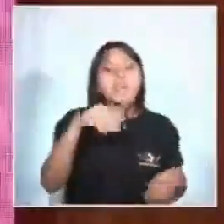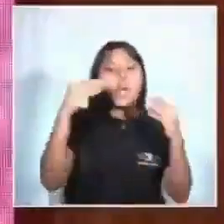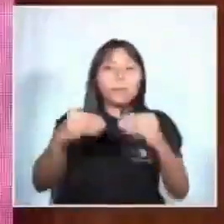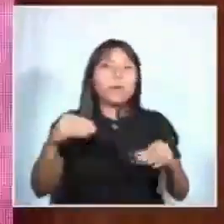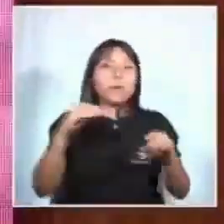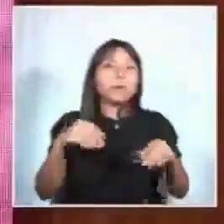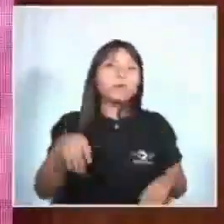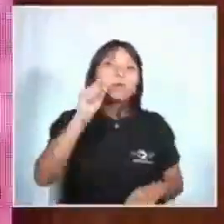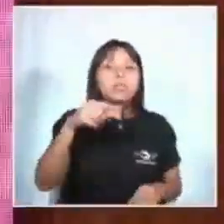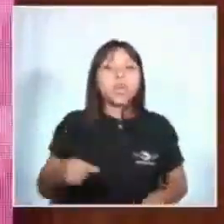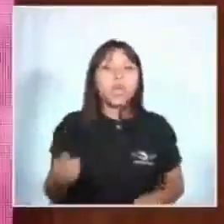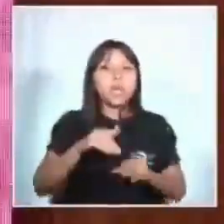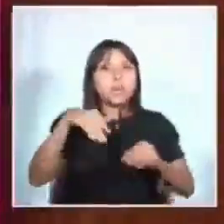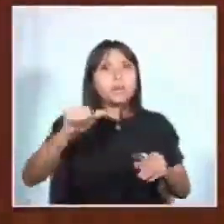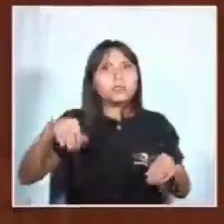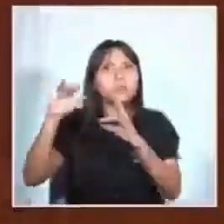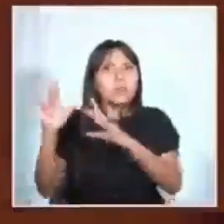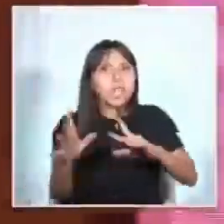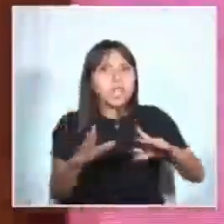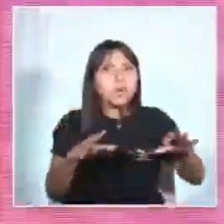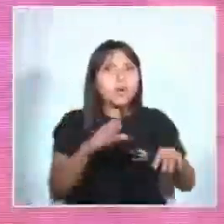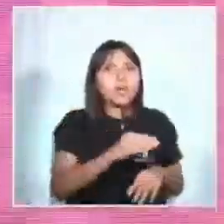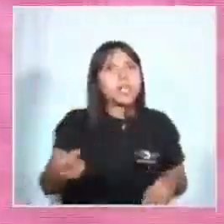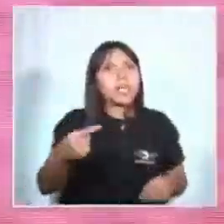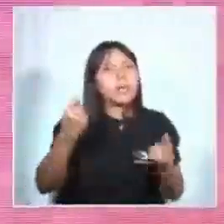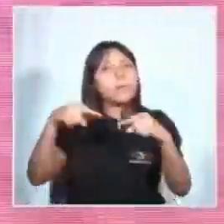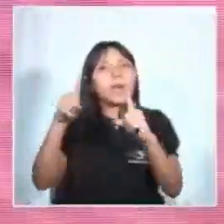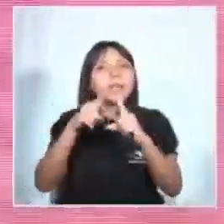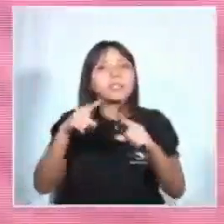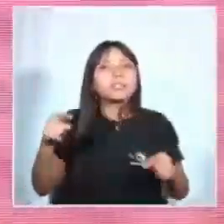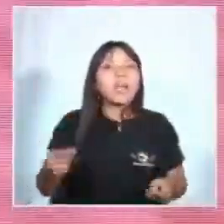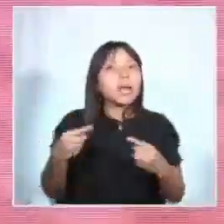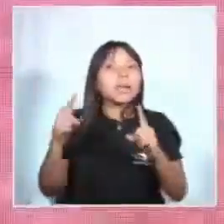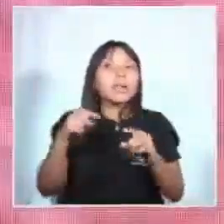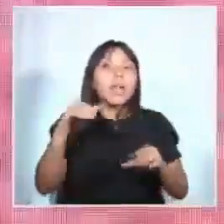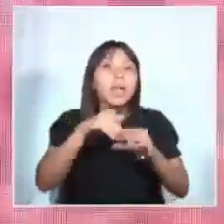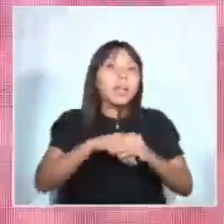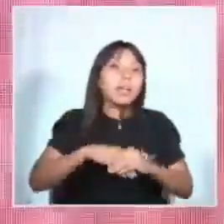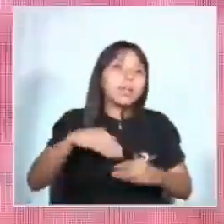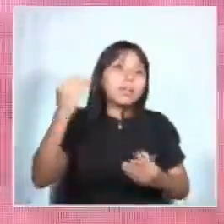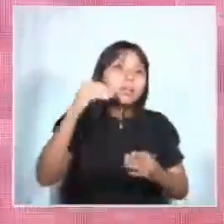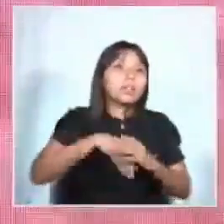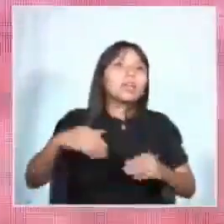Te van a tirar río abajo, pero vas a aterrizar en el jardín del que te quiere